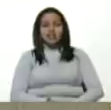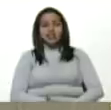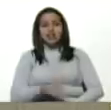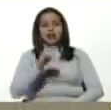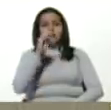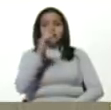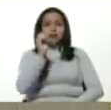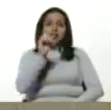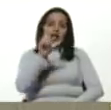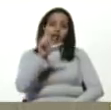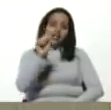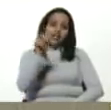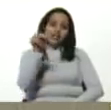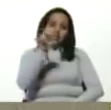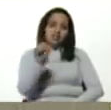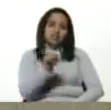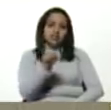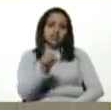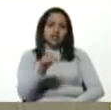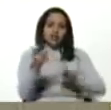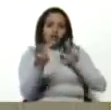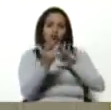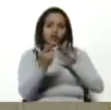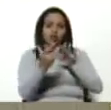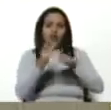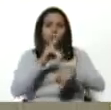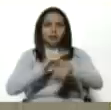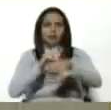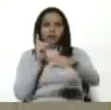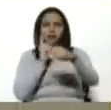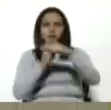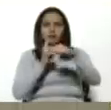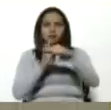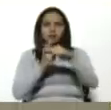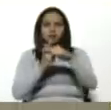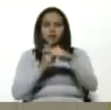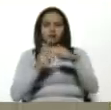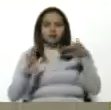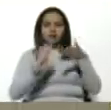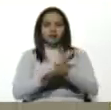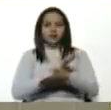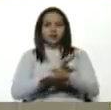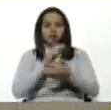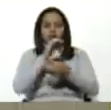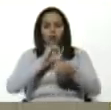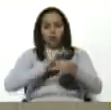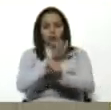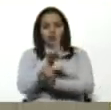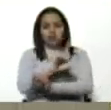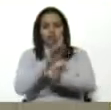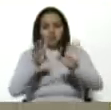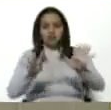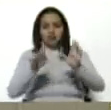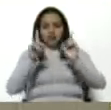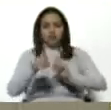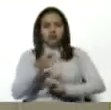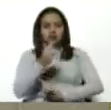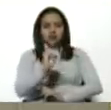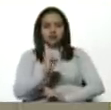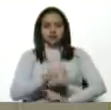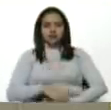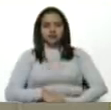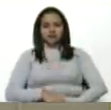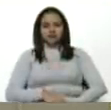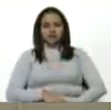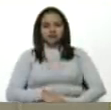Es contacto con un médico positivo, que está positivo del COVID-19. Luego, un caso en el